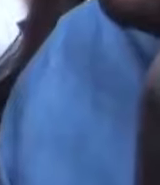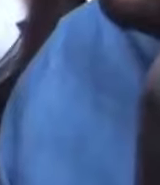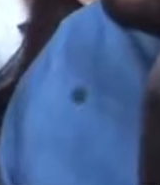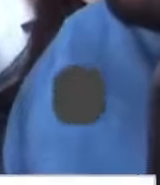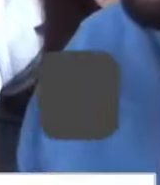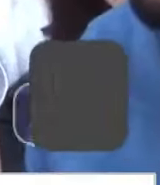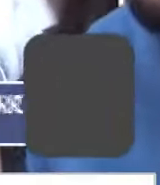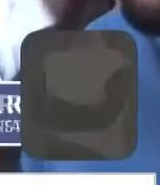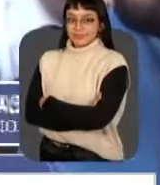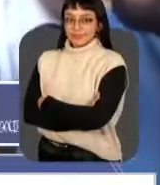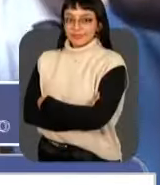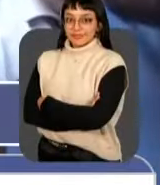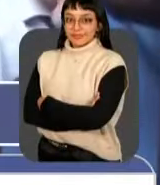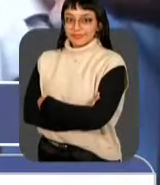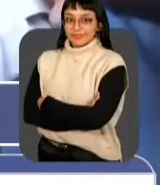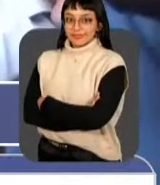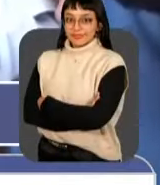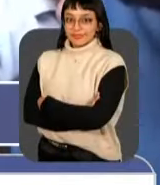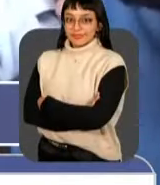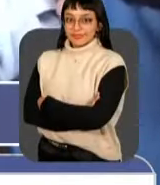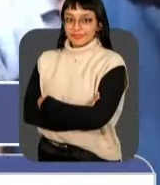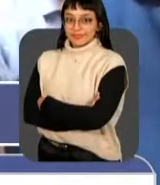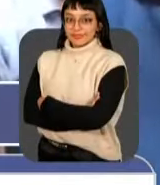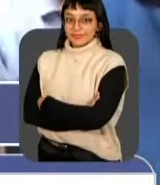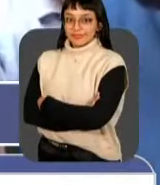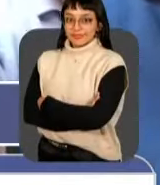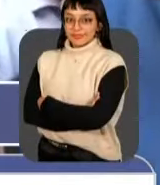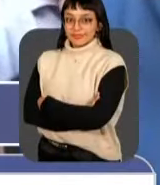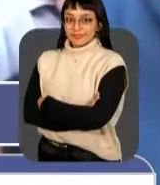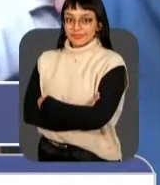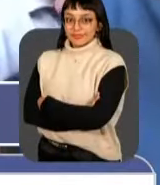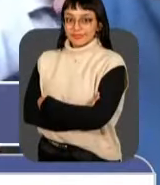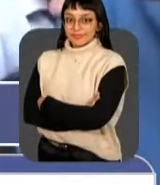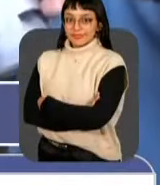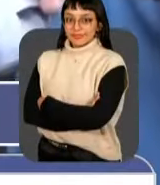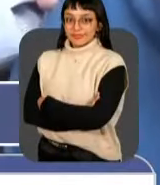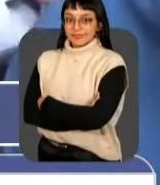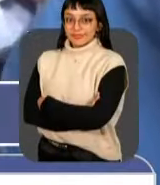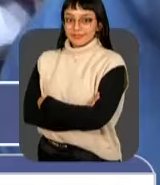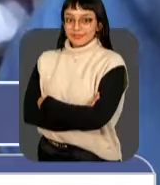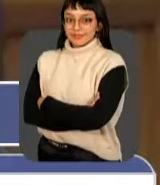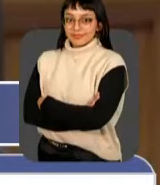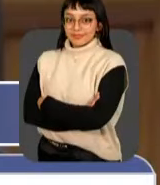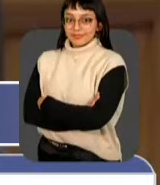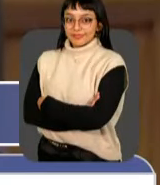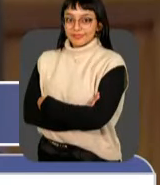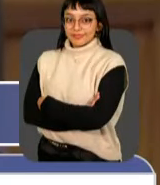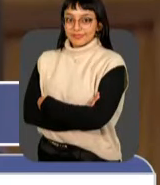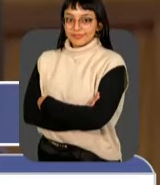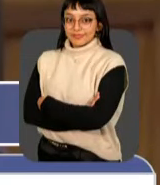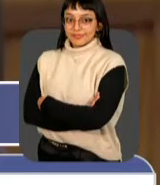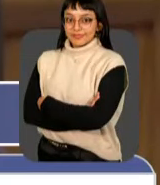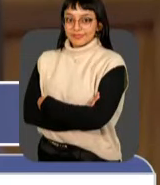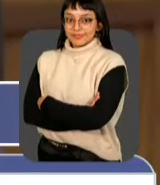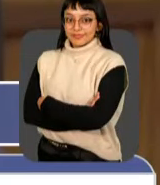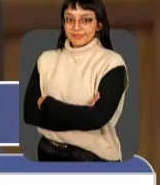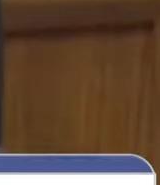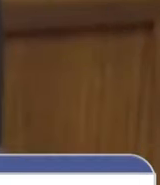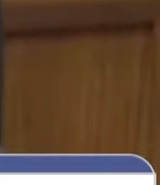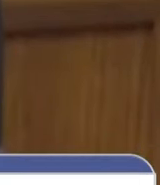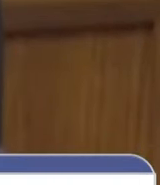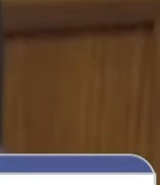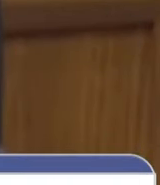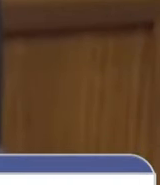del Partido Social Cristiano Roberto Arroyo señaló que espera que las instituciones apliquen sanciones ejemplares y que la justicia continúe su curso. Esperamos